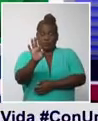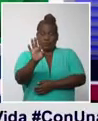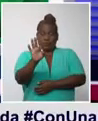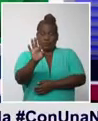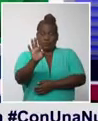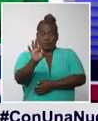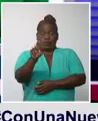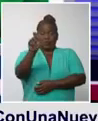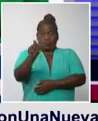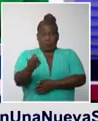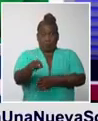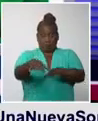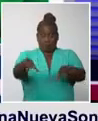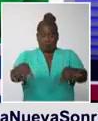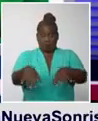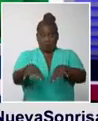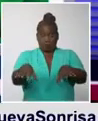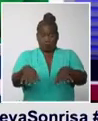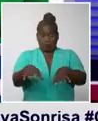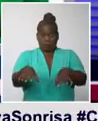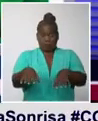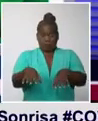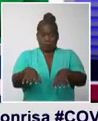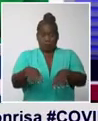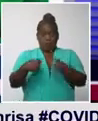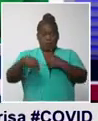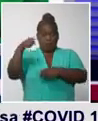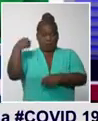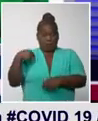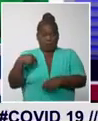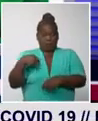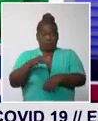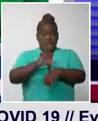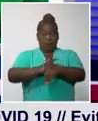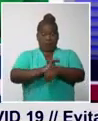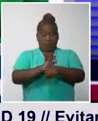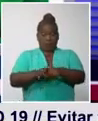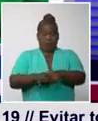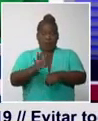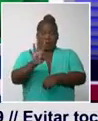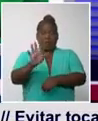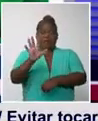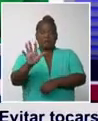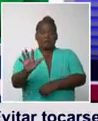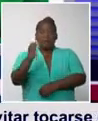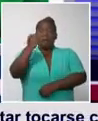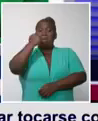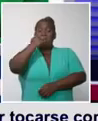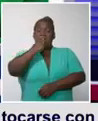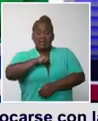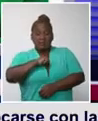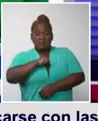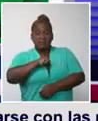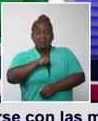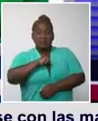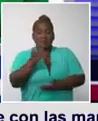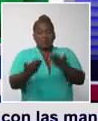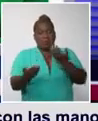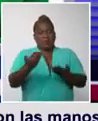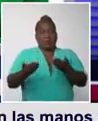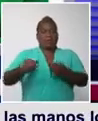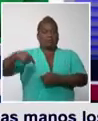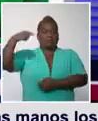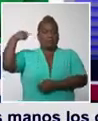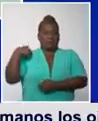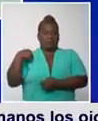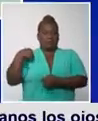casos autóctonos en el día de ayer, 45 más incluso que el día anterior. Por